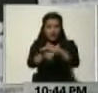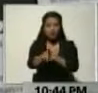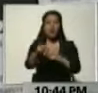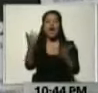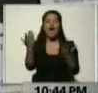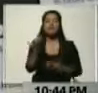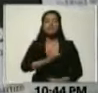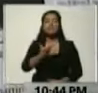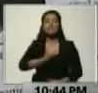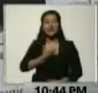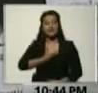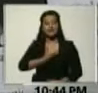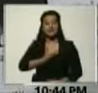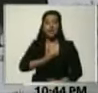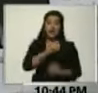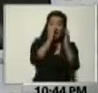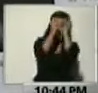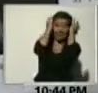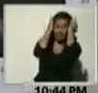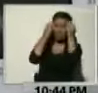Caracas. Bueno,